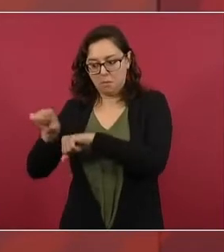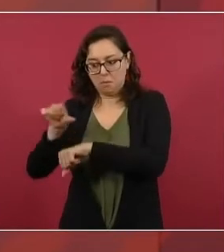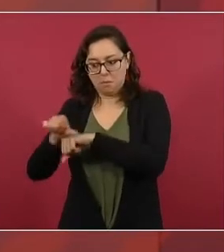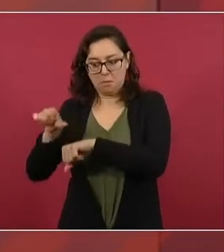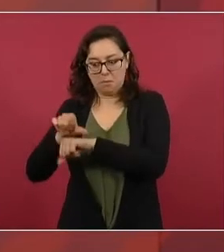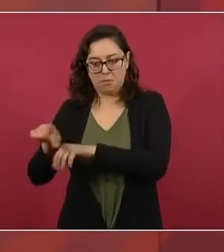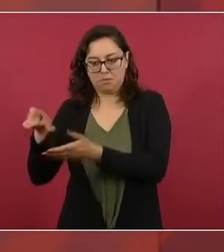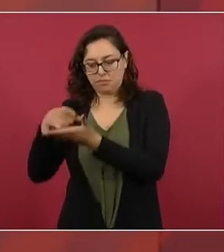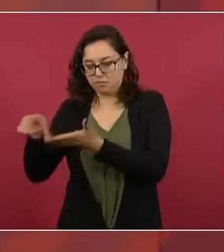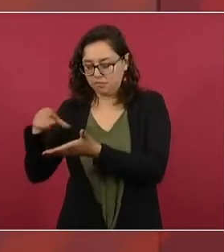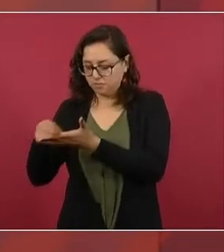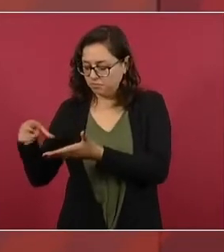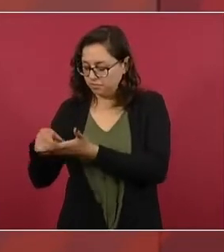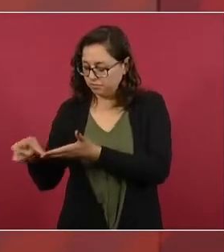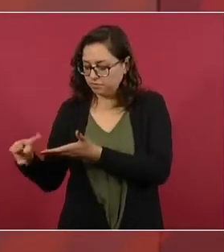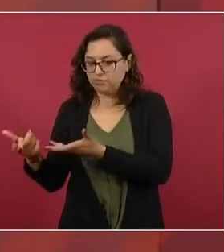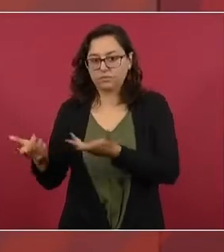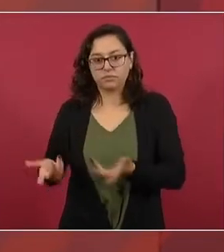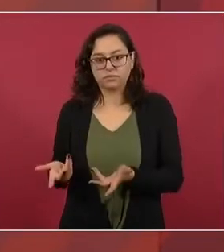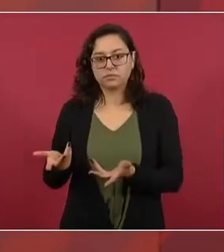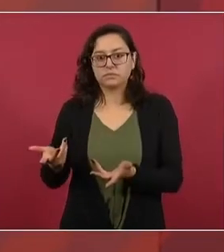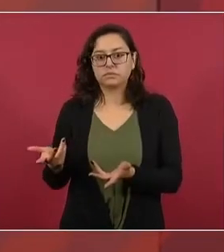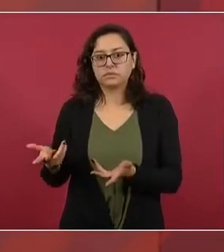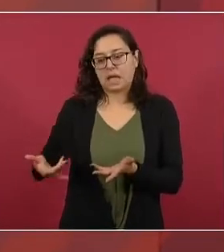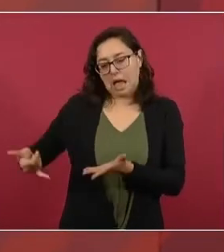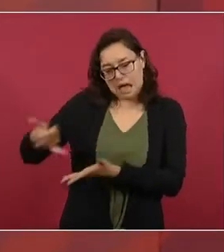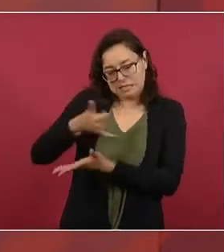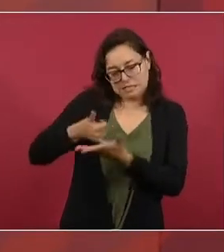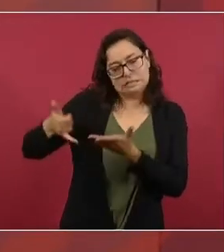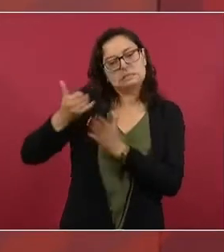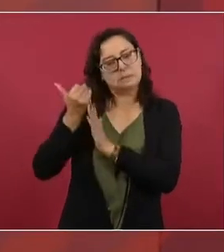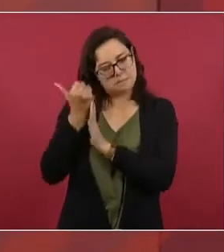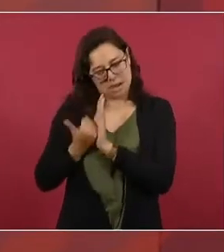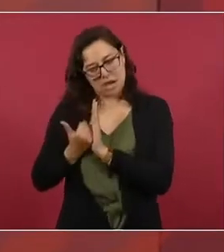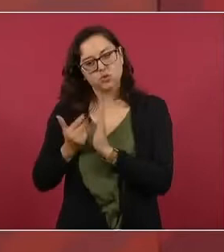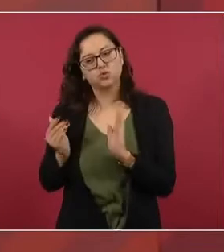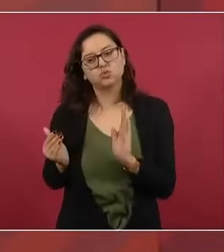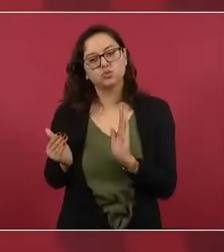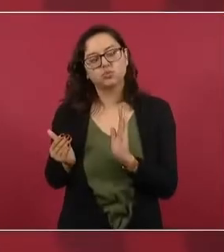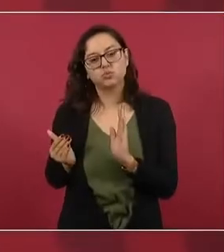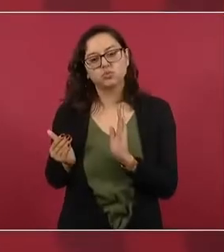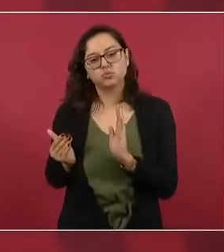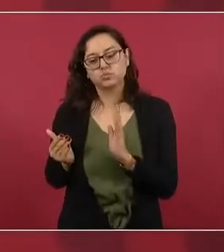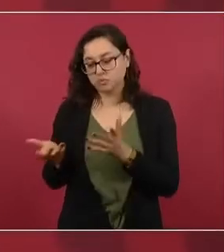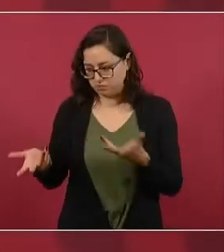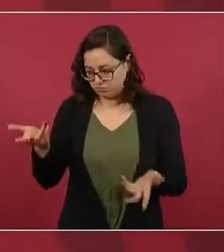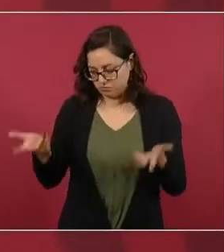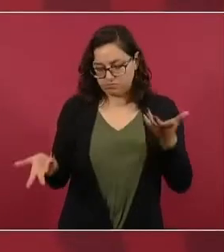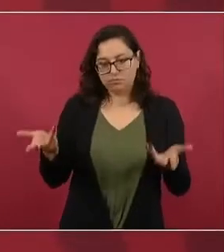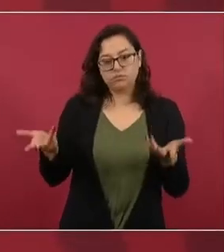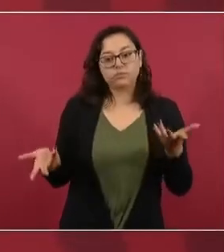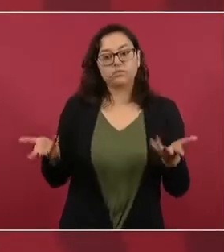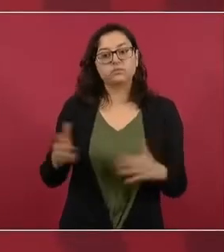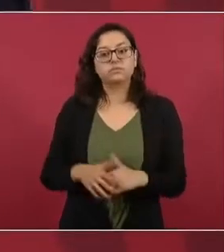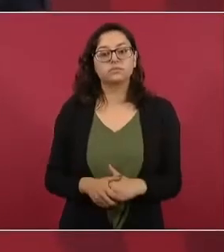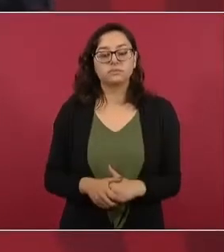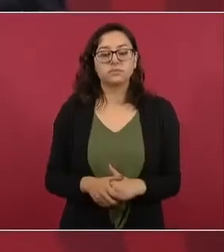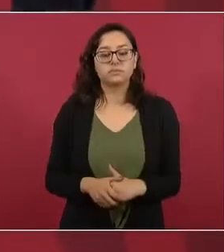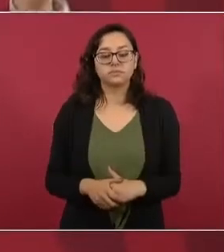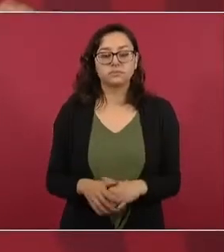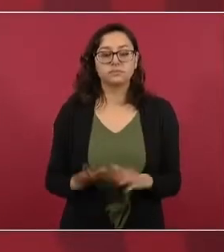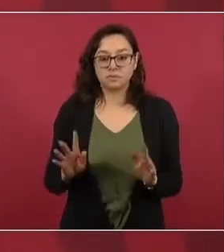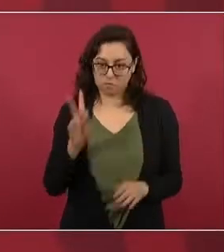Procuren no ponerle mucho aceite y a ver, hagan la prueba. Y